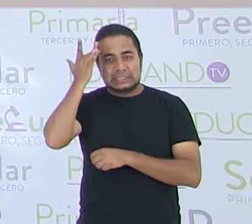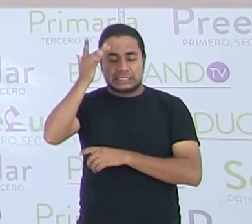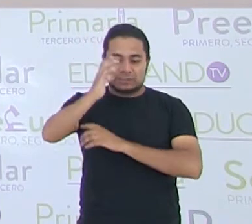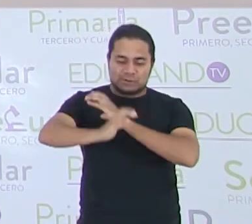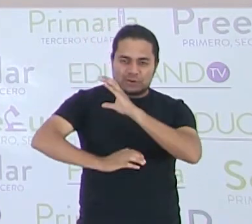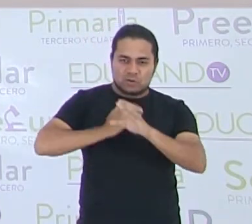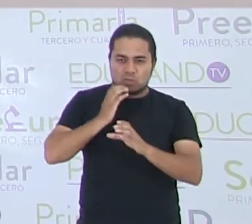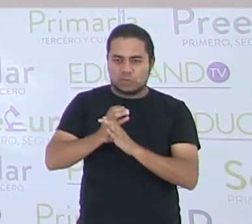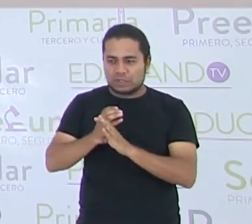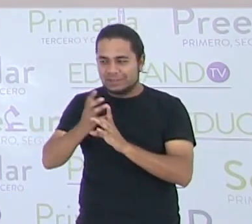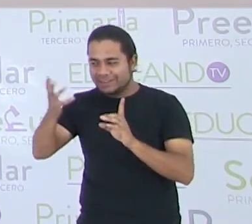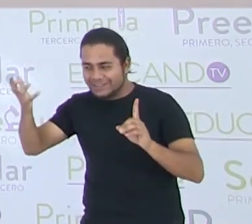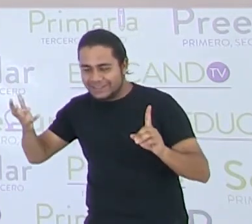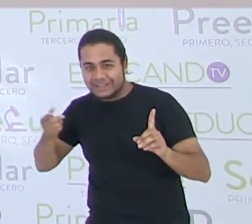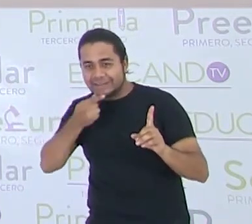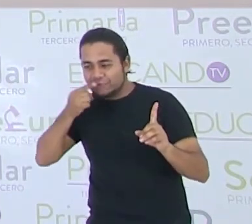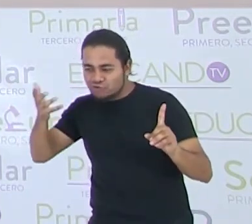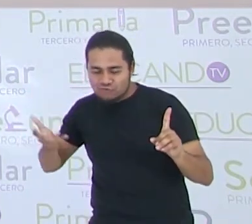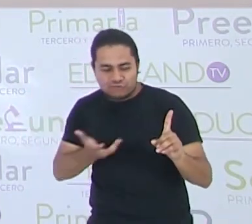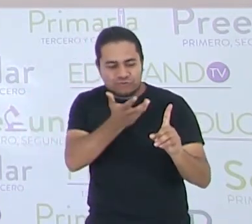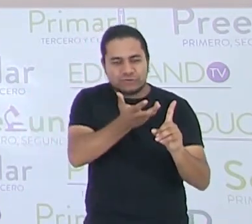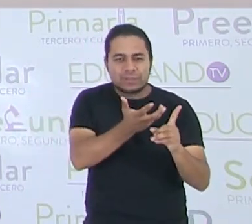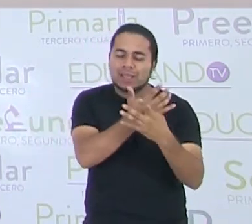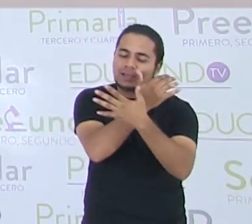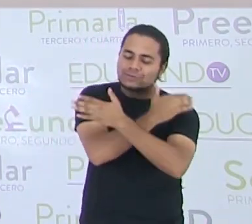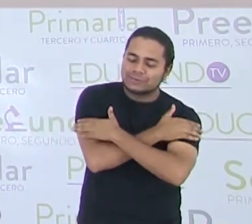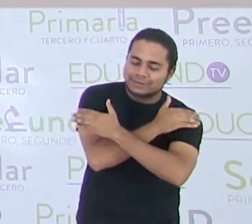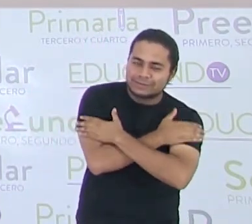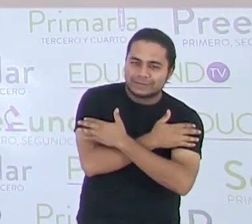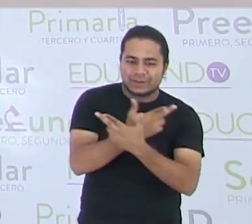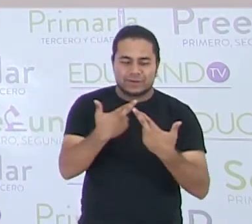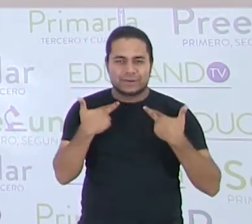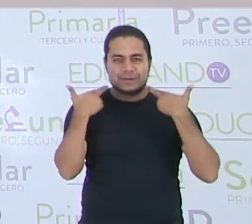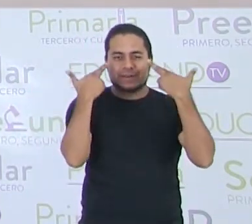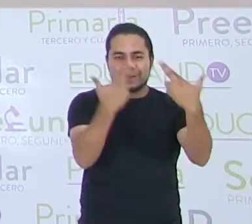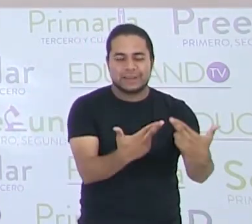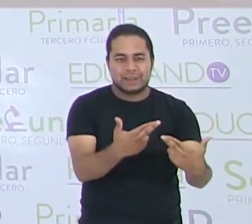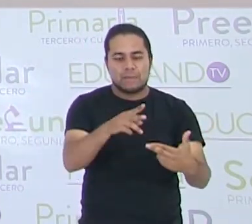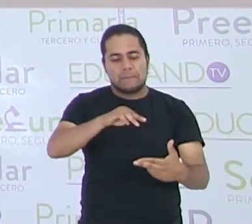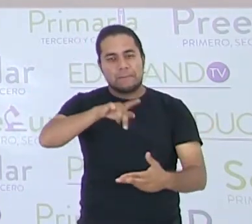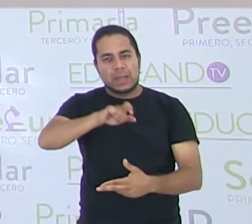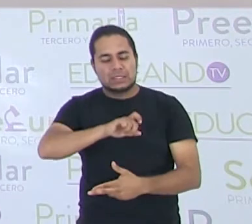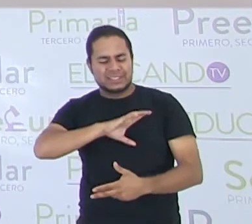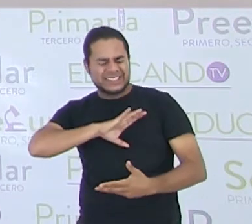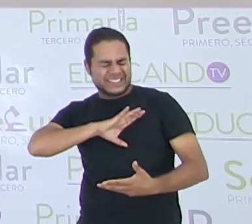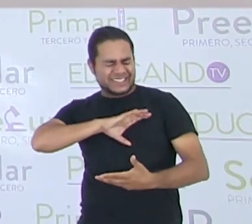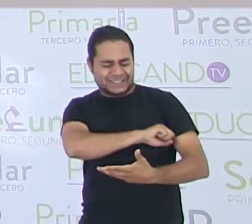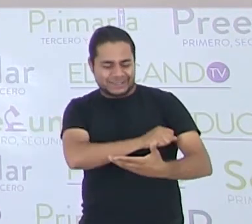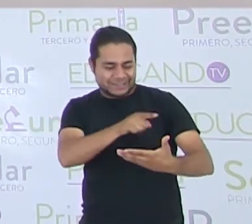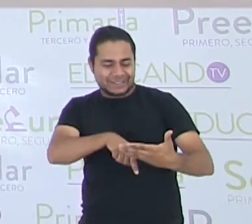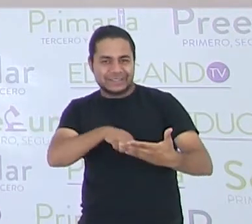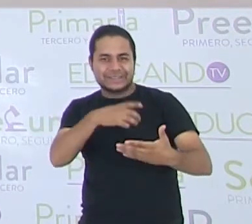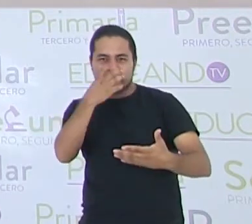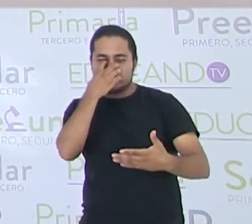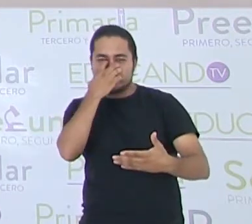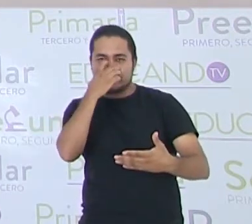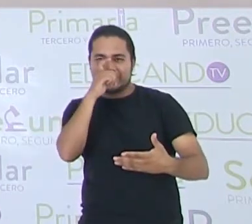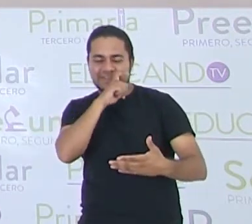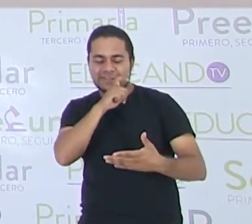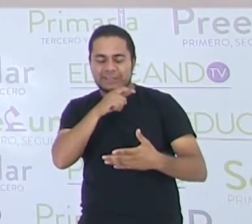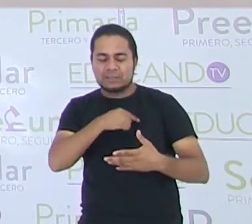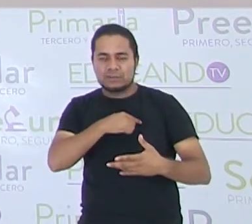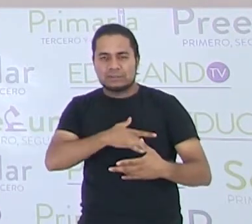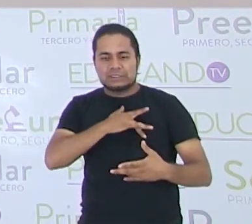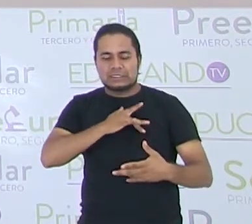y todos lo abrazaron y le dieron su regalo. A Max le encantó el osito y entonces cambió